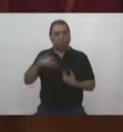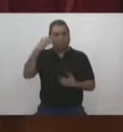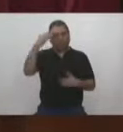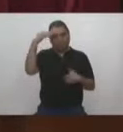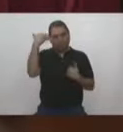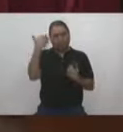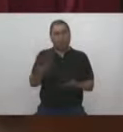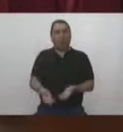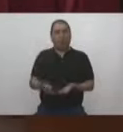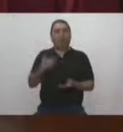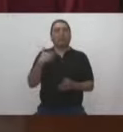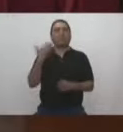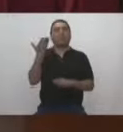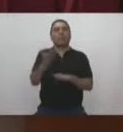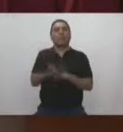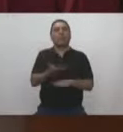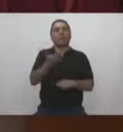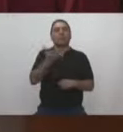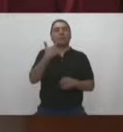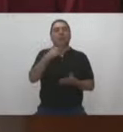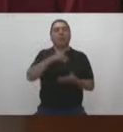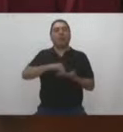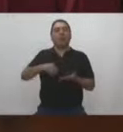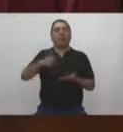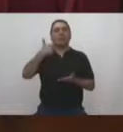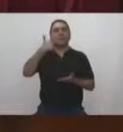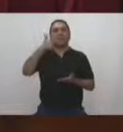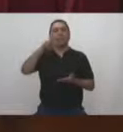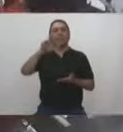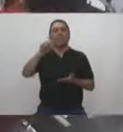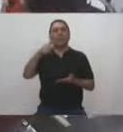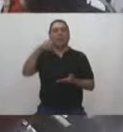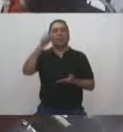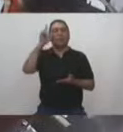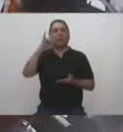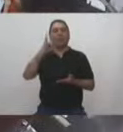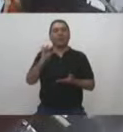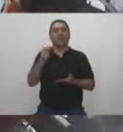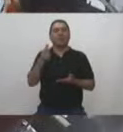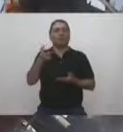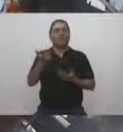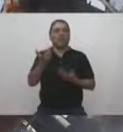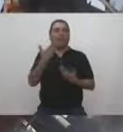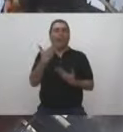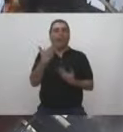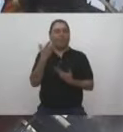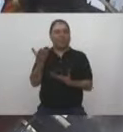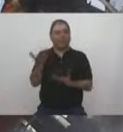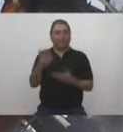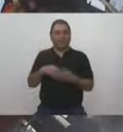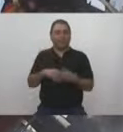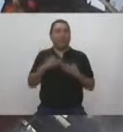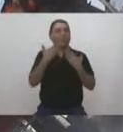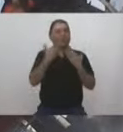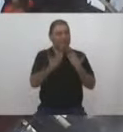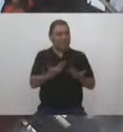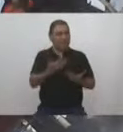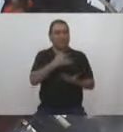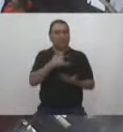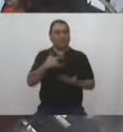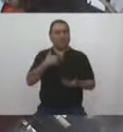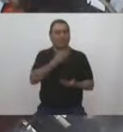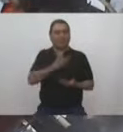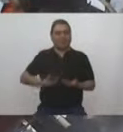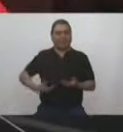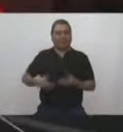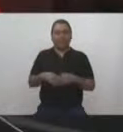es muy alto, ¿no? Comparado con el resto de la sociedad, por supuesto, ojalá ganaran el cuádruple, pero en un contexto de Argentina mira, en donde